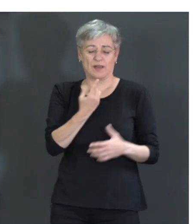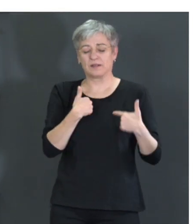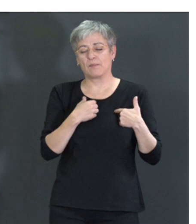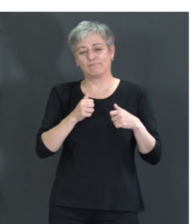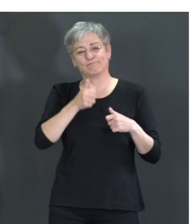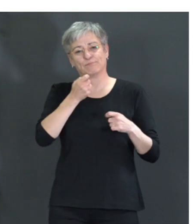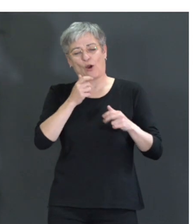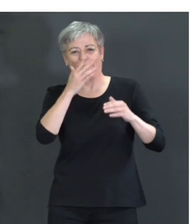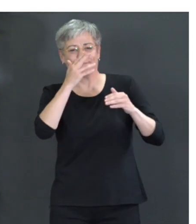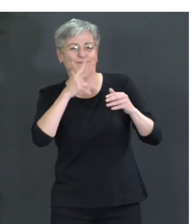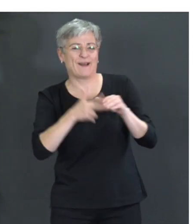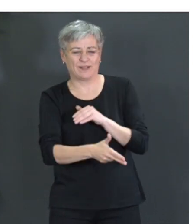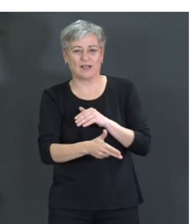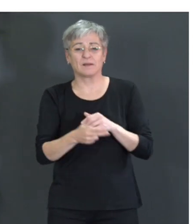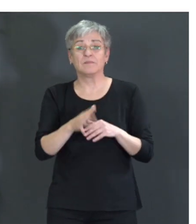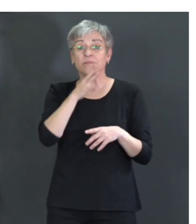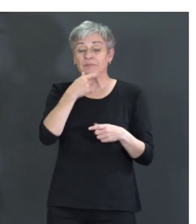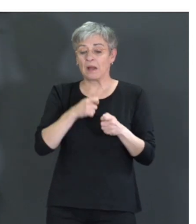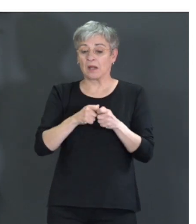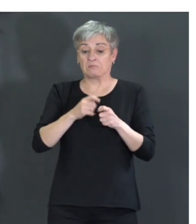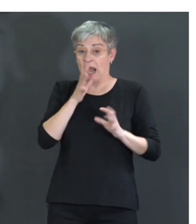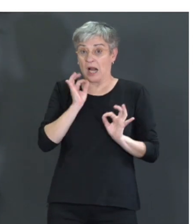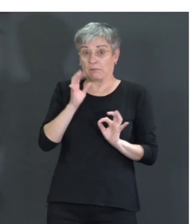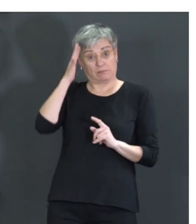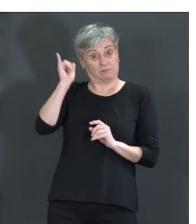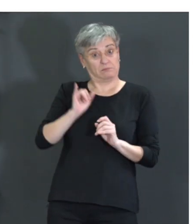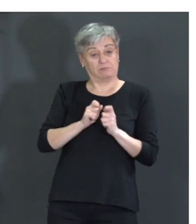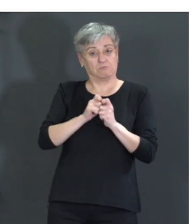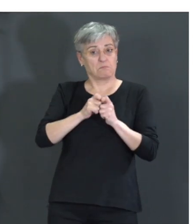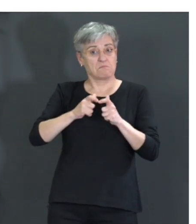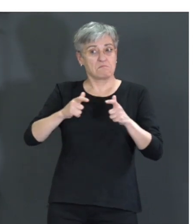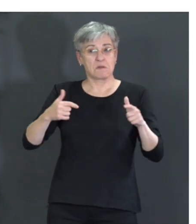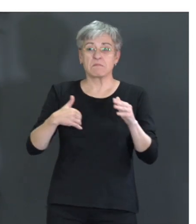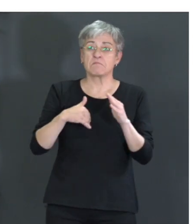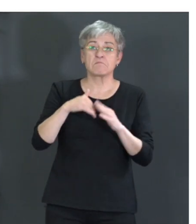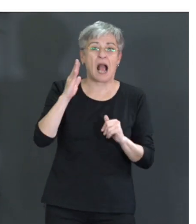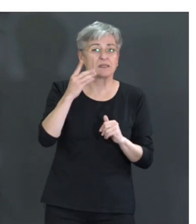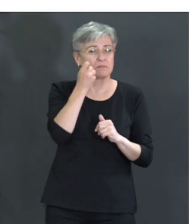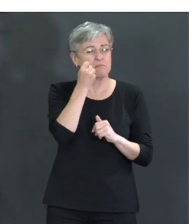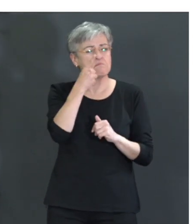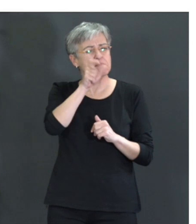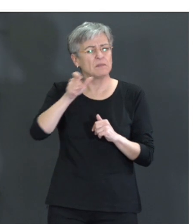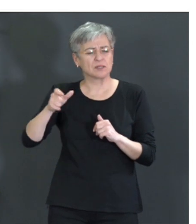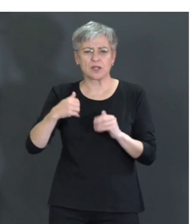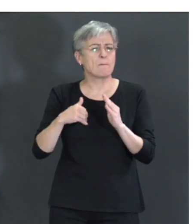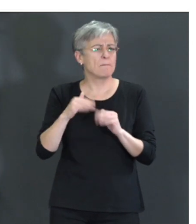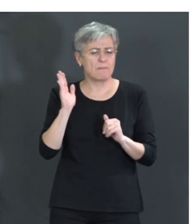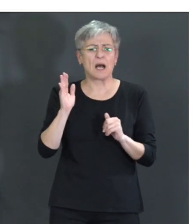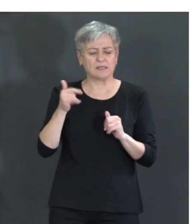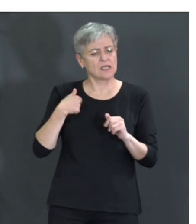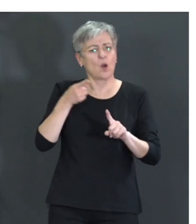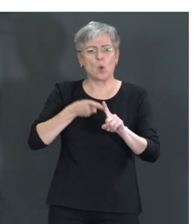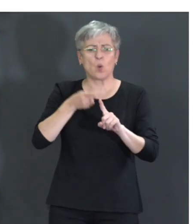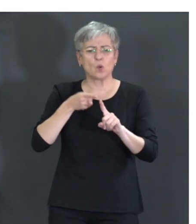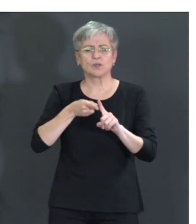ahora mismo se encuentra en despliegue. Hay más de 1.000 personas ahora mismo que ya están utilizando este tipo de